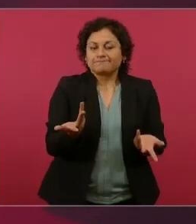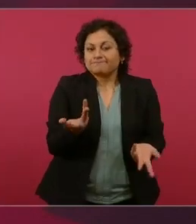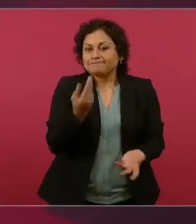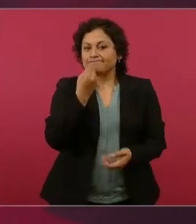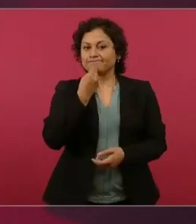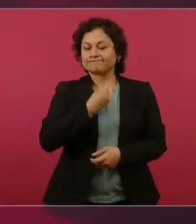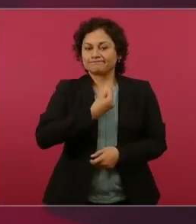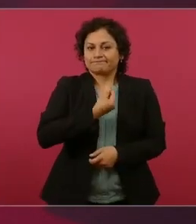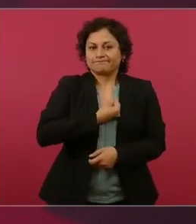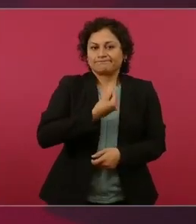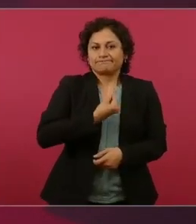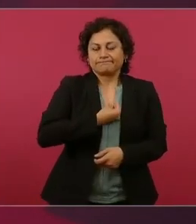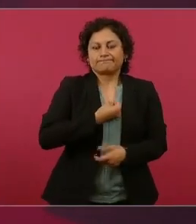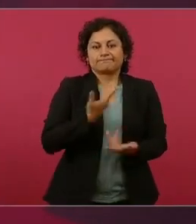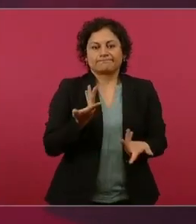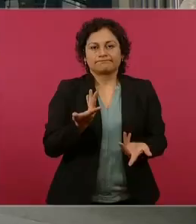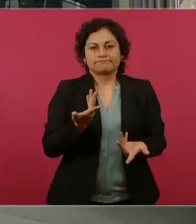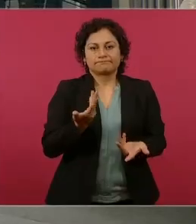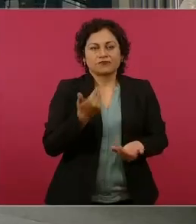mitigar